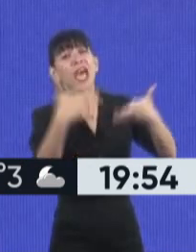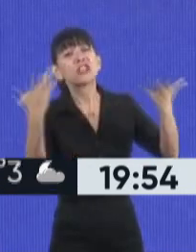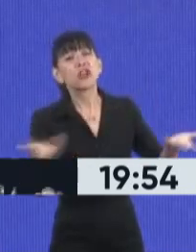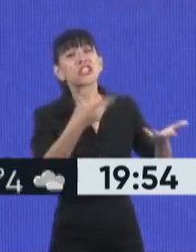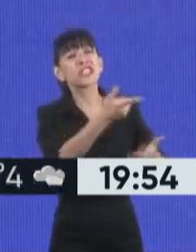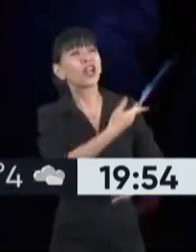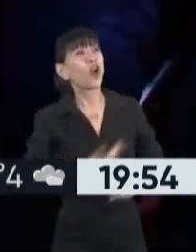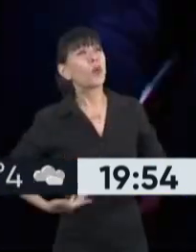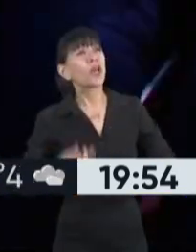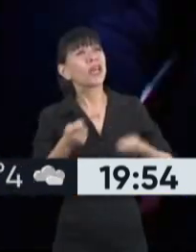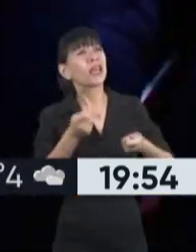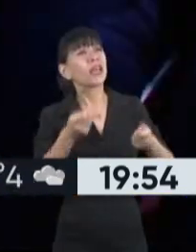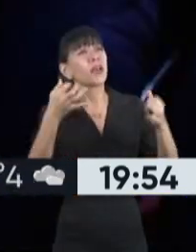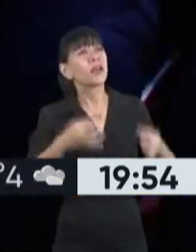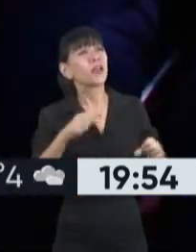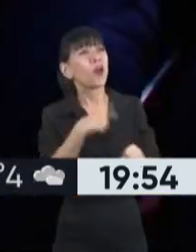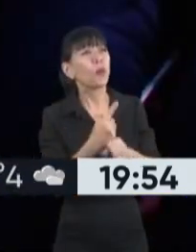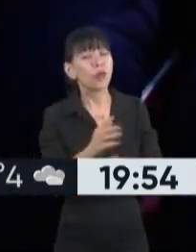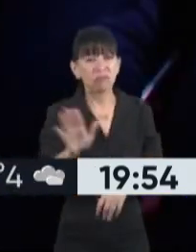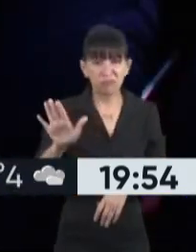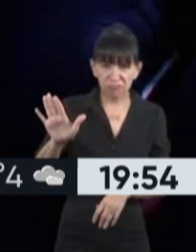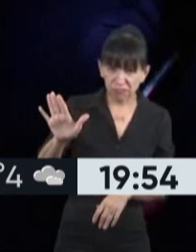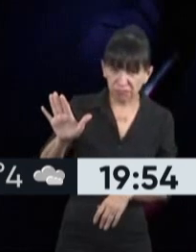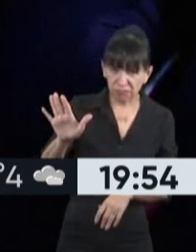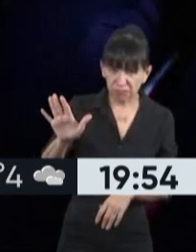Pero ¿cuánto hicimos en medio de todo eso?